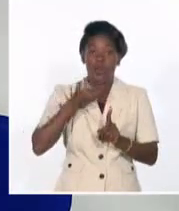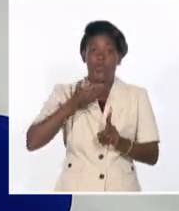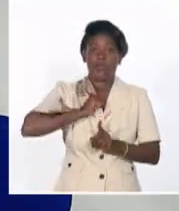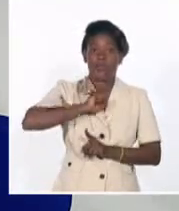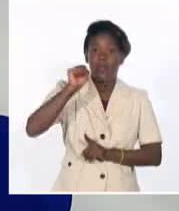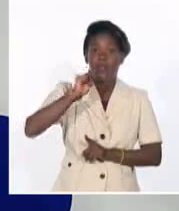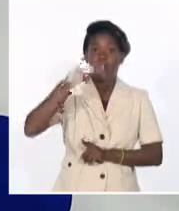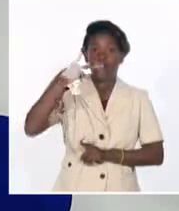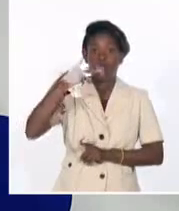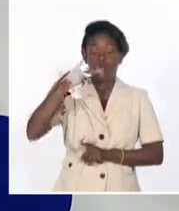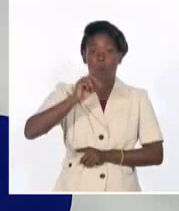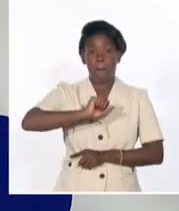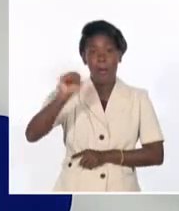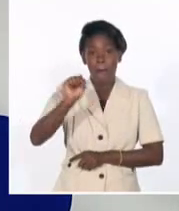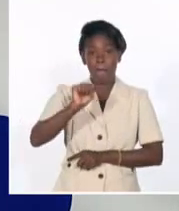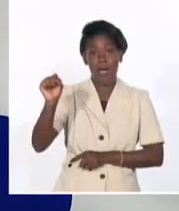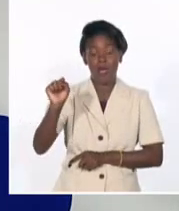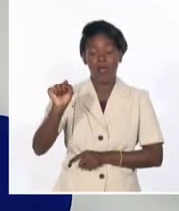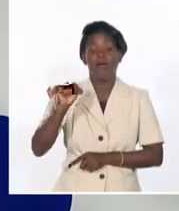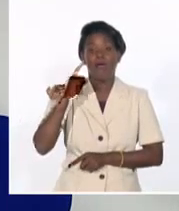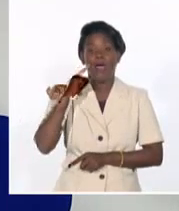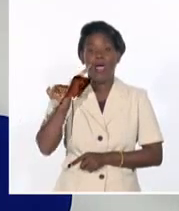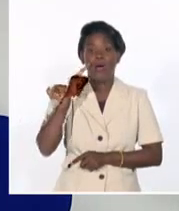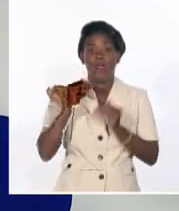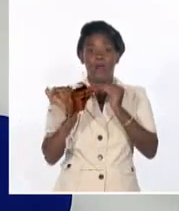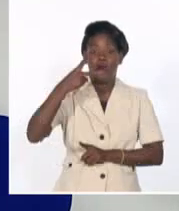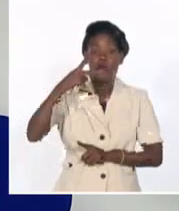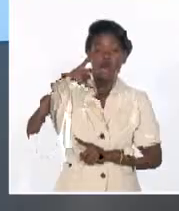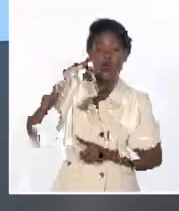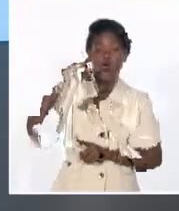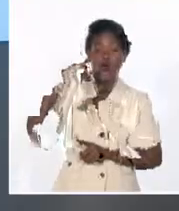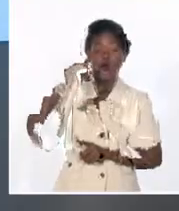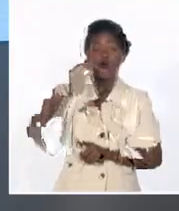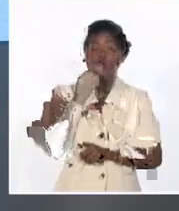en el grupo y pasar a la siguiente ronda.